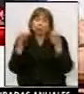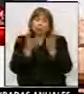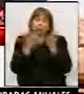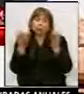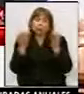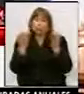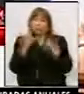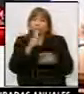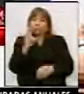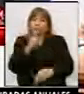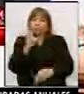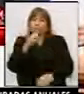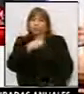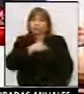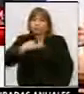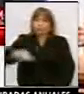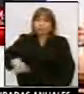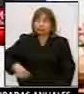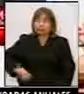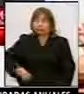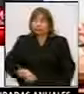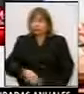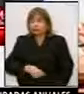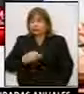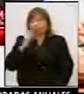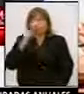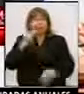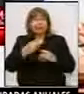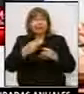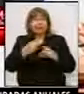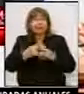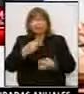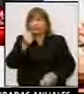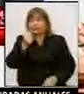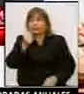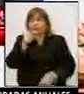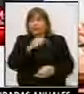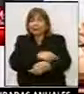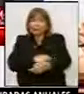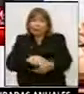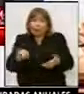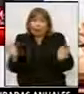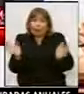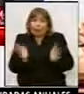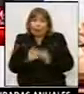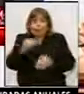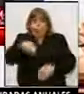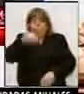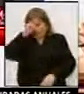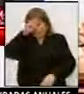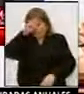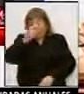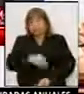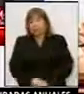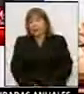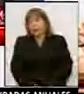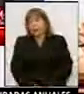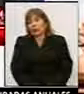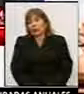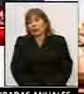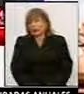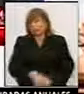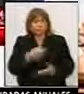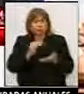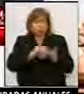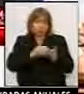una resolución ministerial que en nombre de la anemia en el país y en